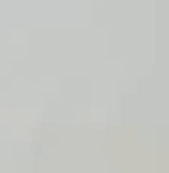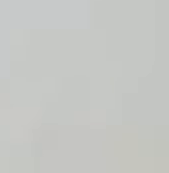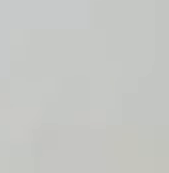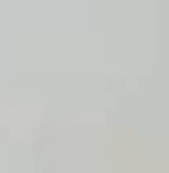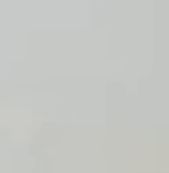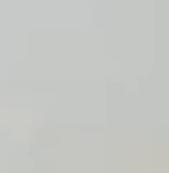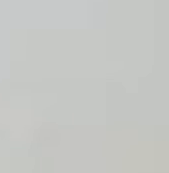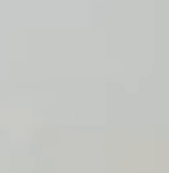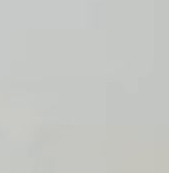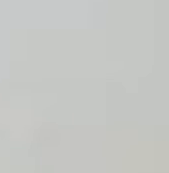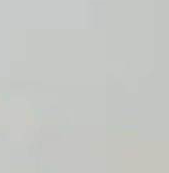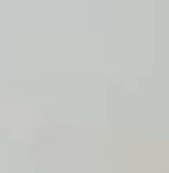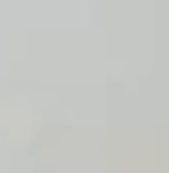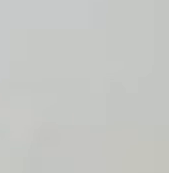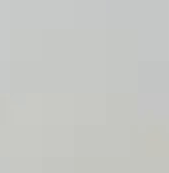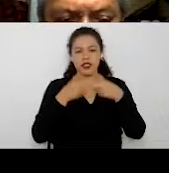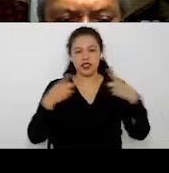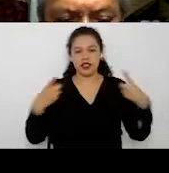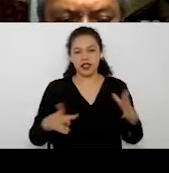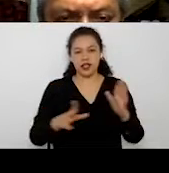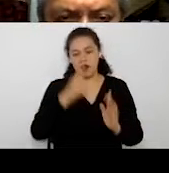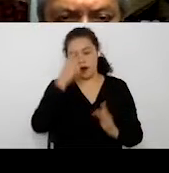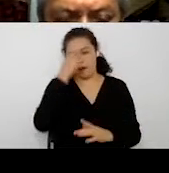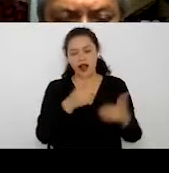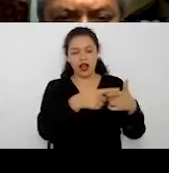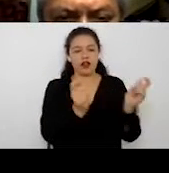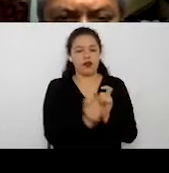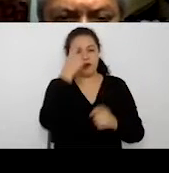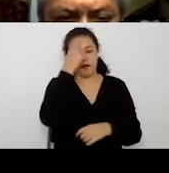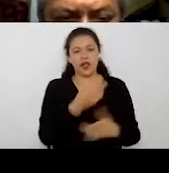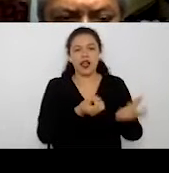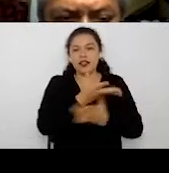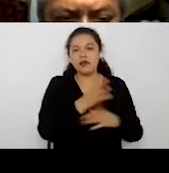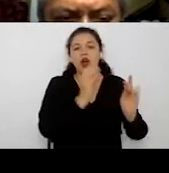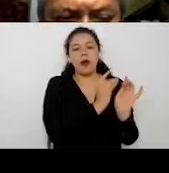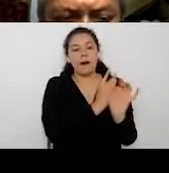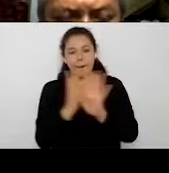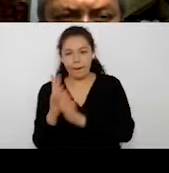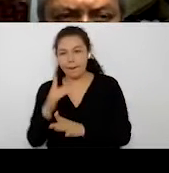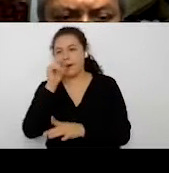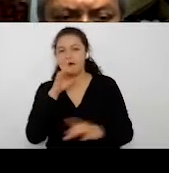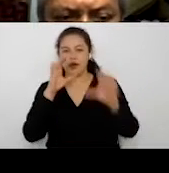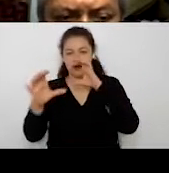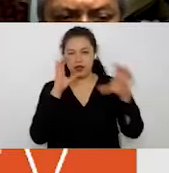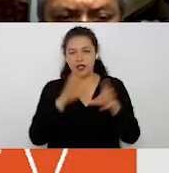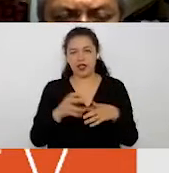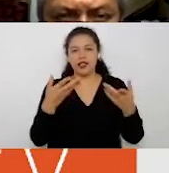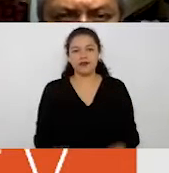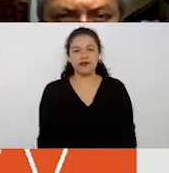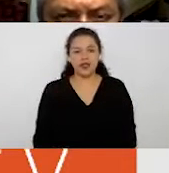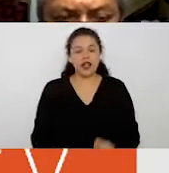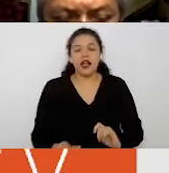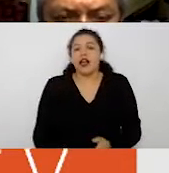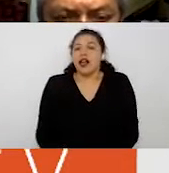todos. Vamos a dar comienzo con la segunda parte de lo que